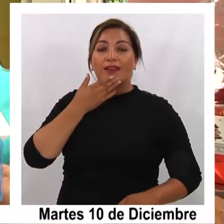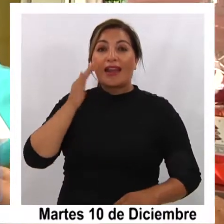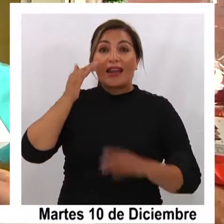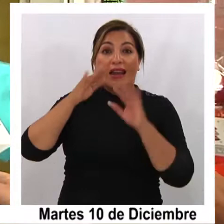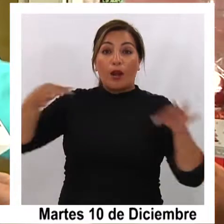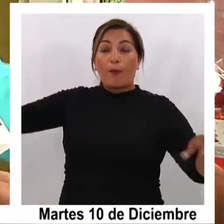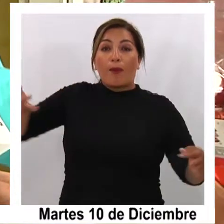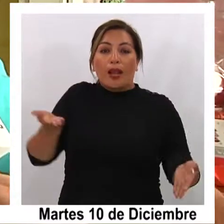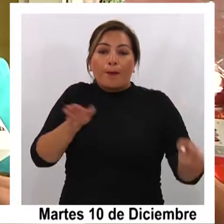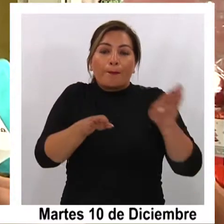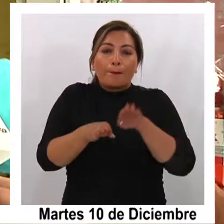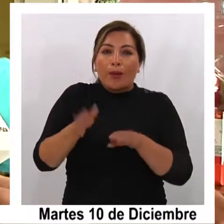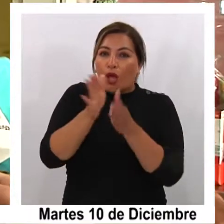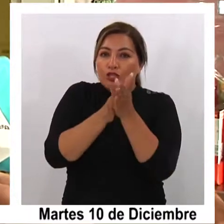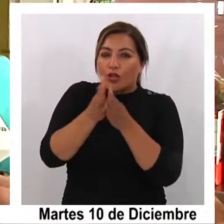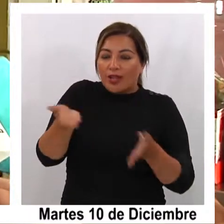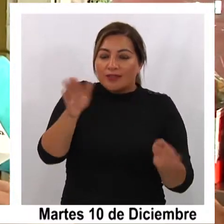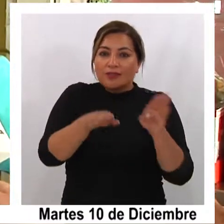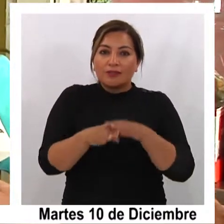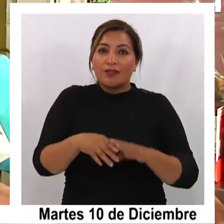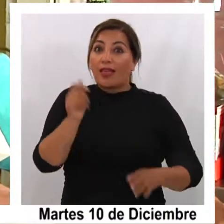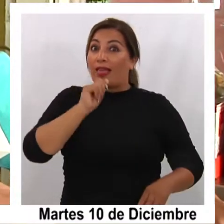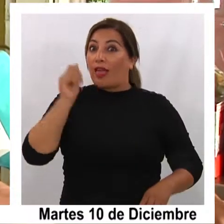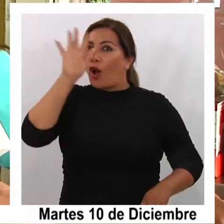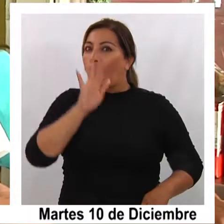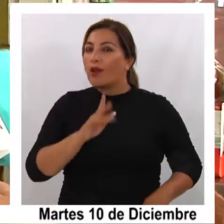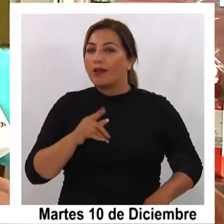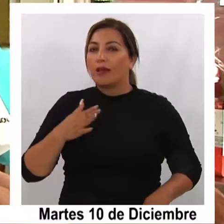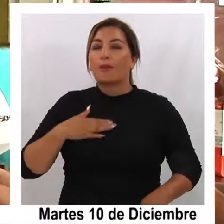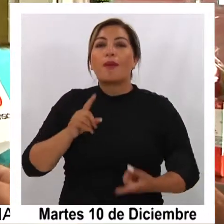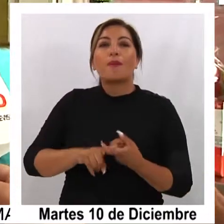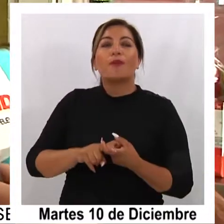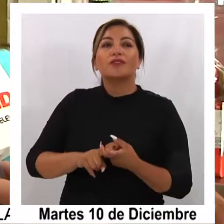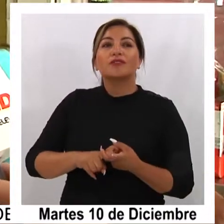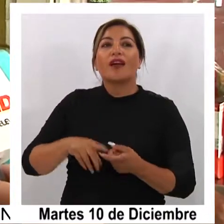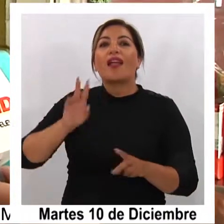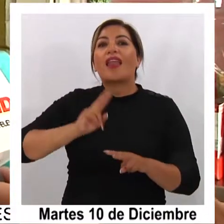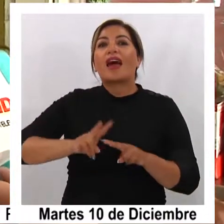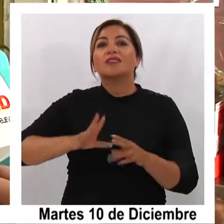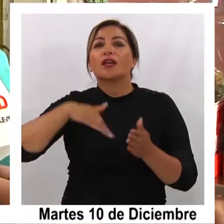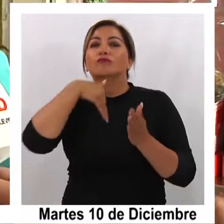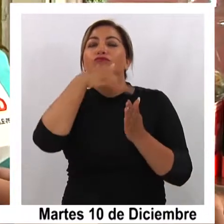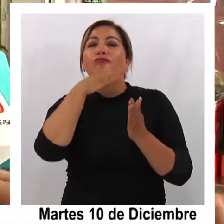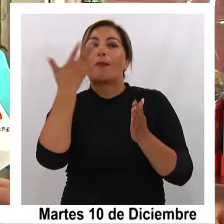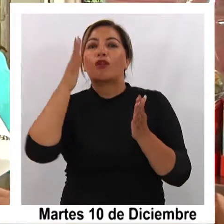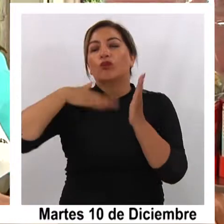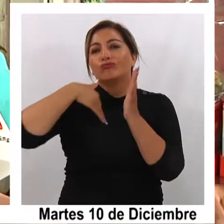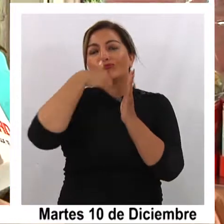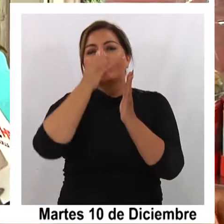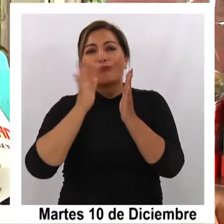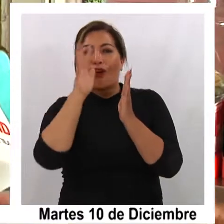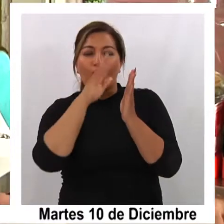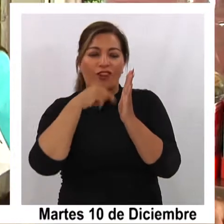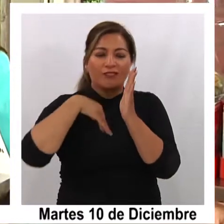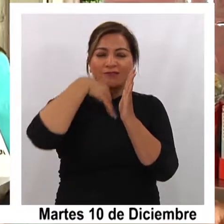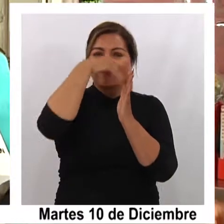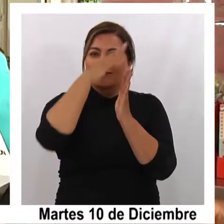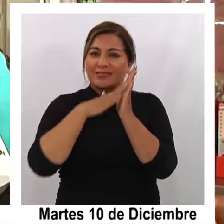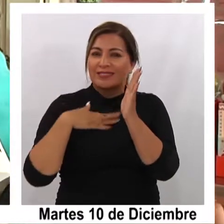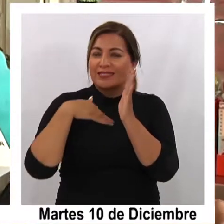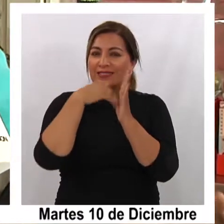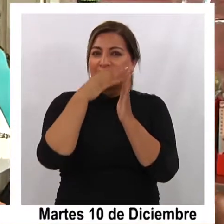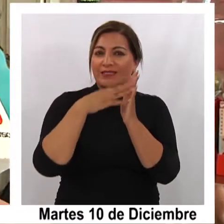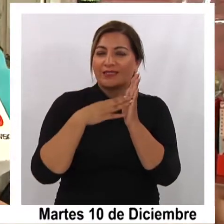colorido que le damos al envoltorio también de los bombones. Las paletas de colores que me enseñaron las pintas todas a mano,